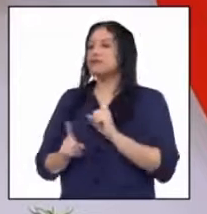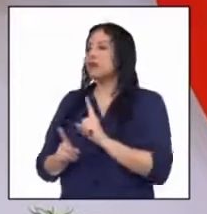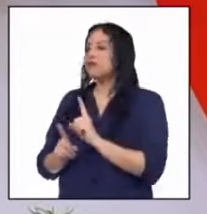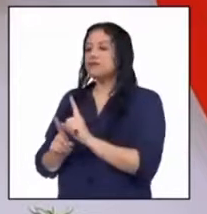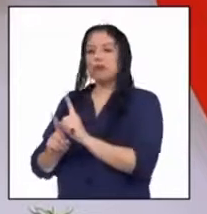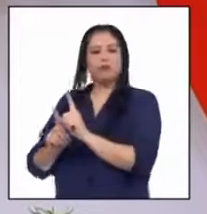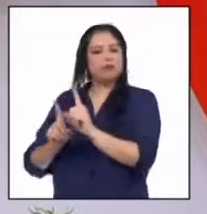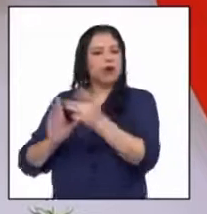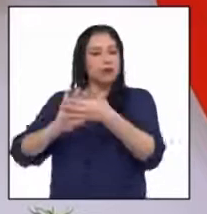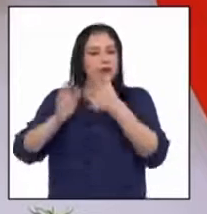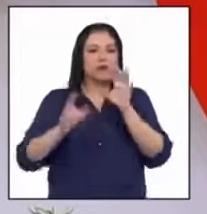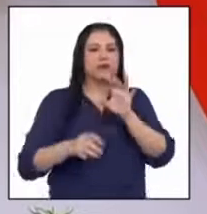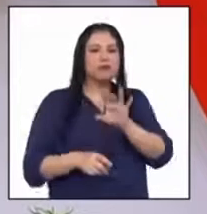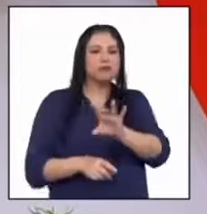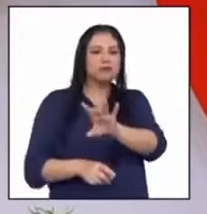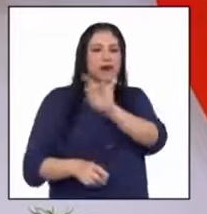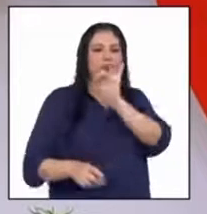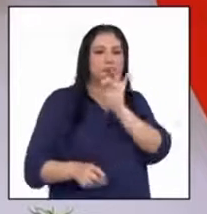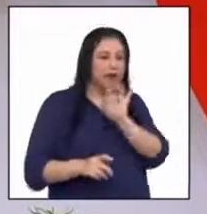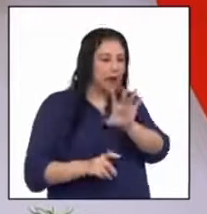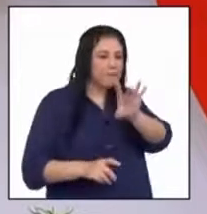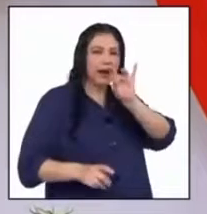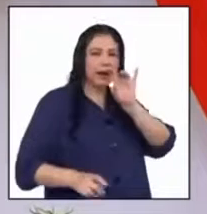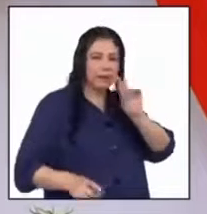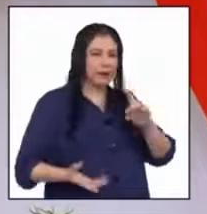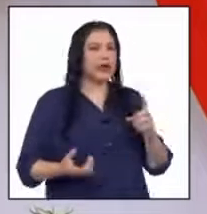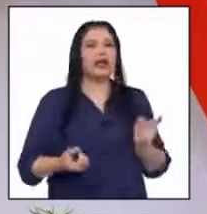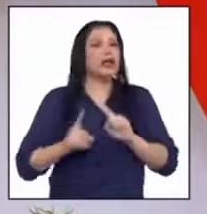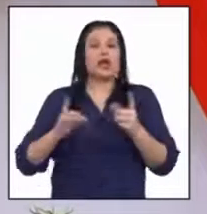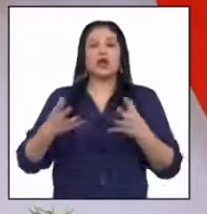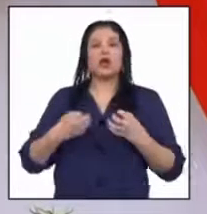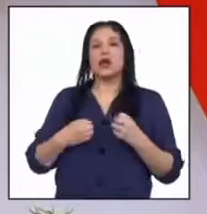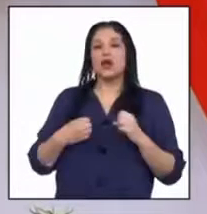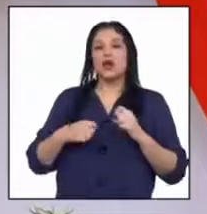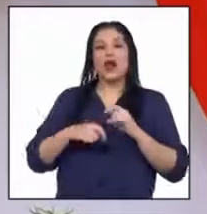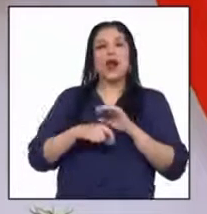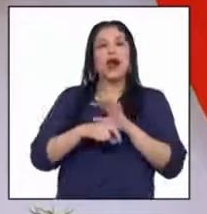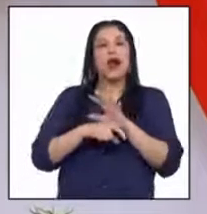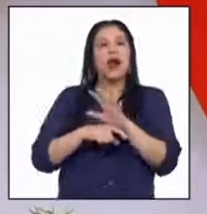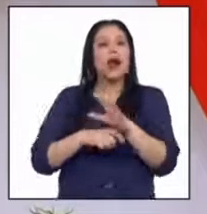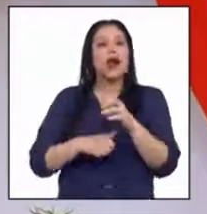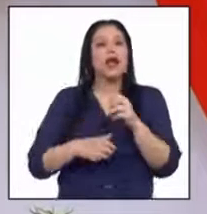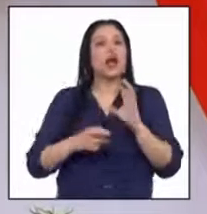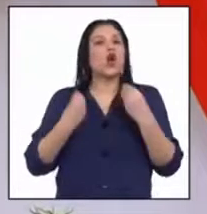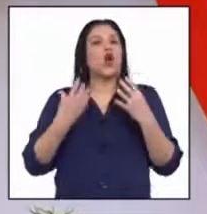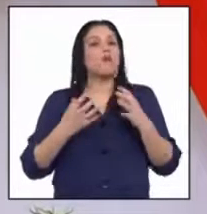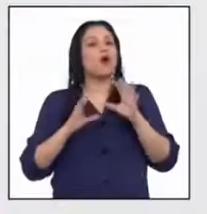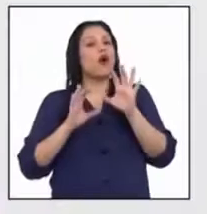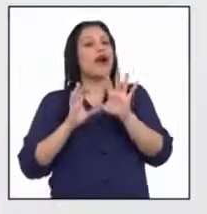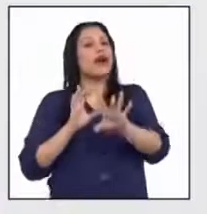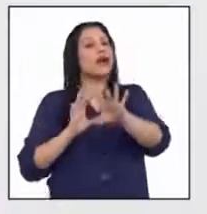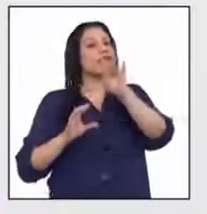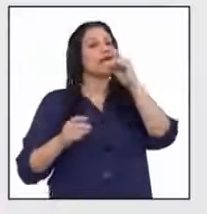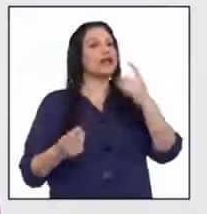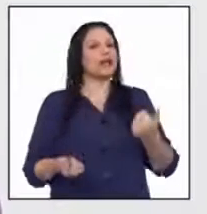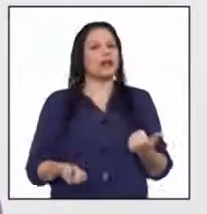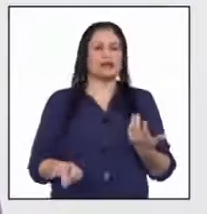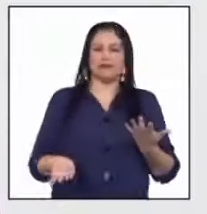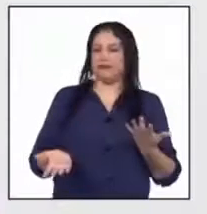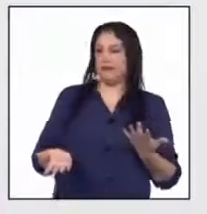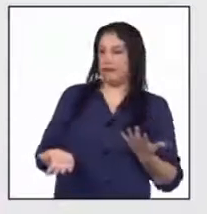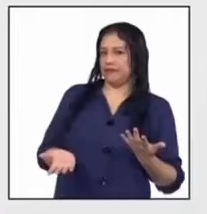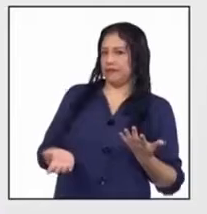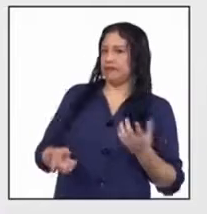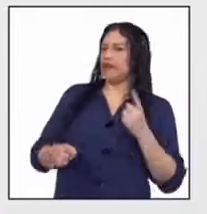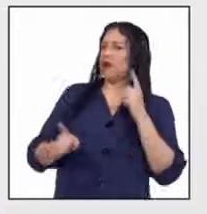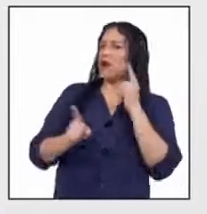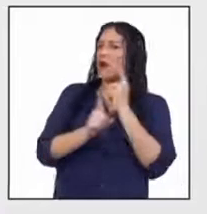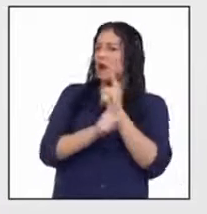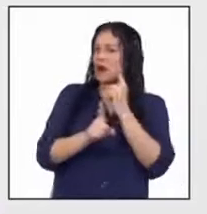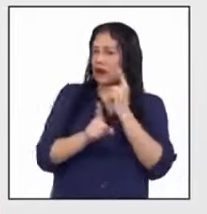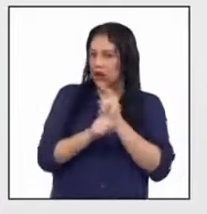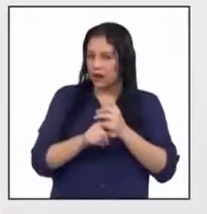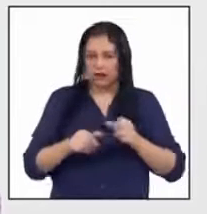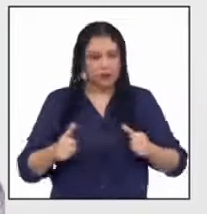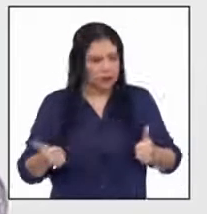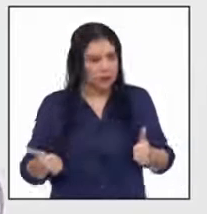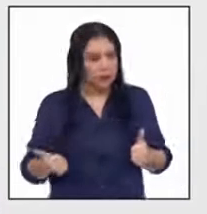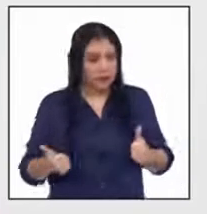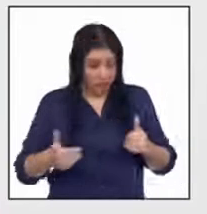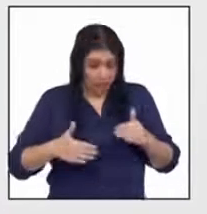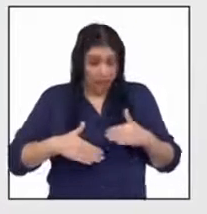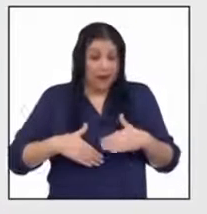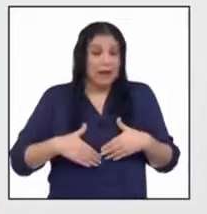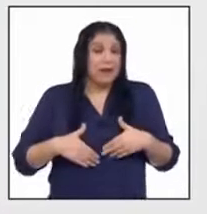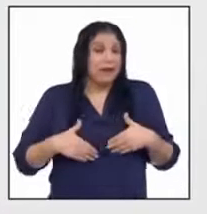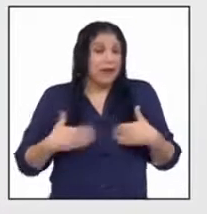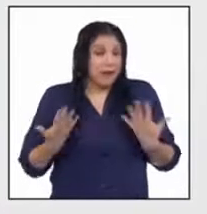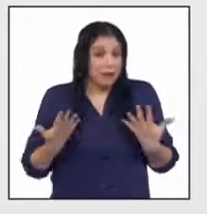las comunidades. La idea es evitar influenciar en la elección de las familias a muestrear. Exacto, Junior. Para